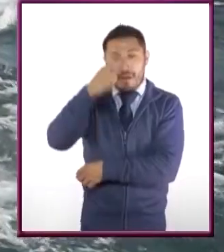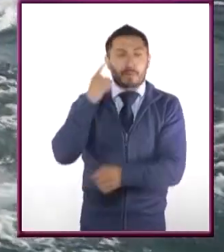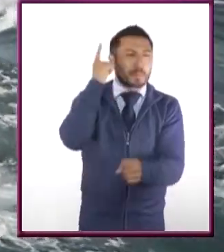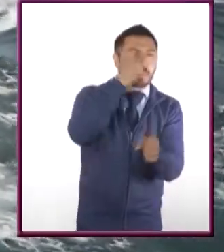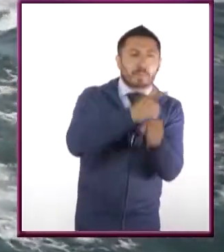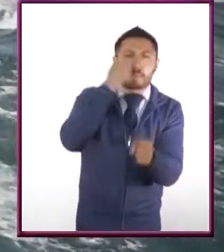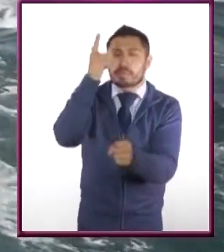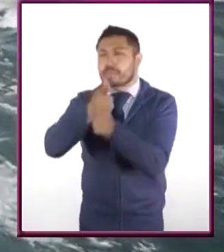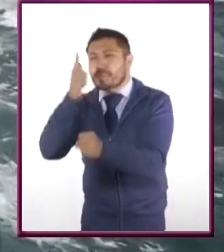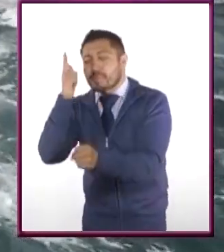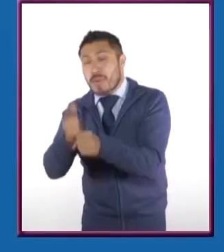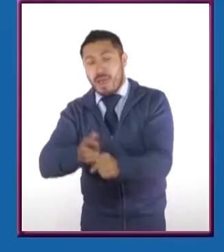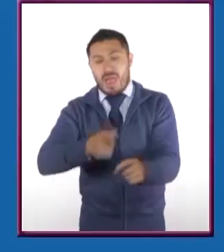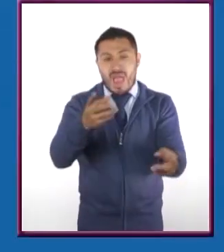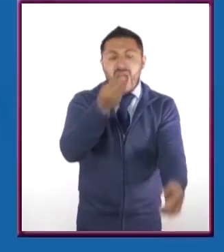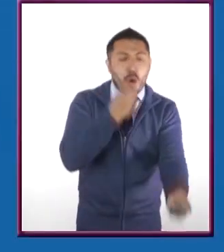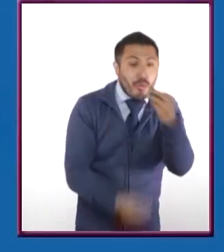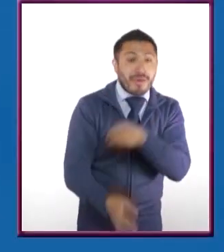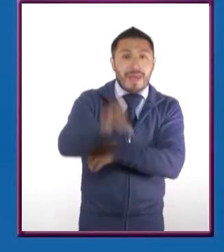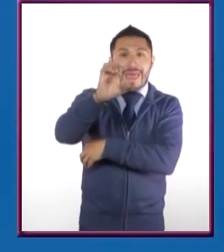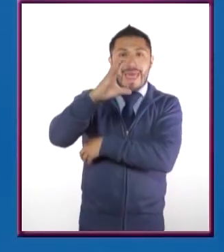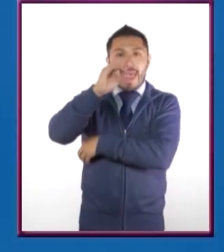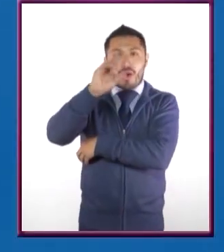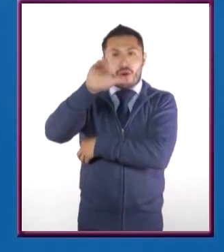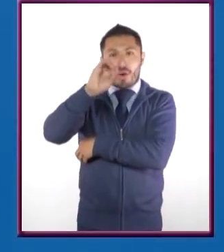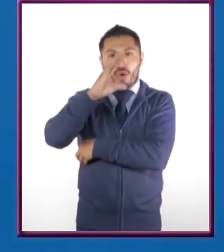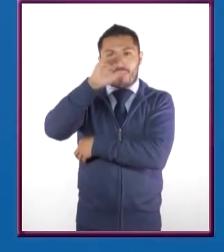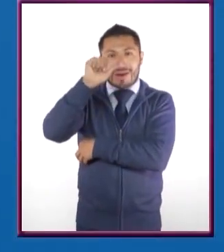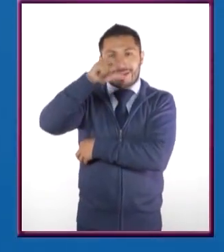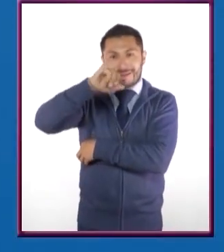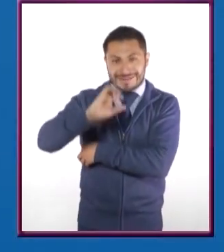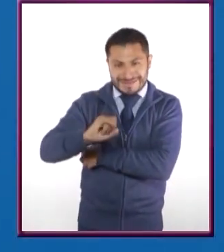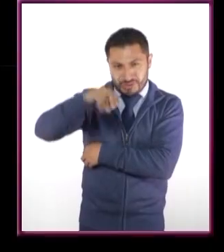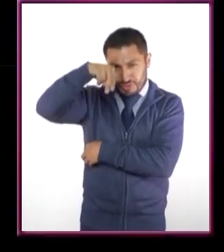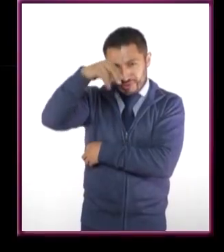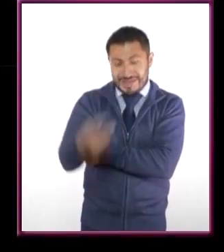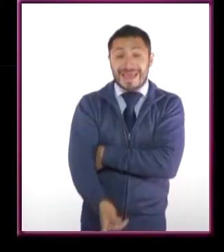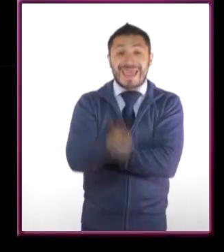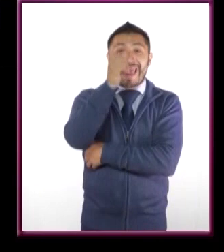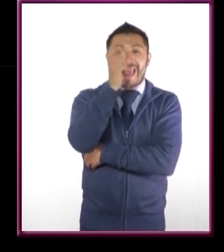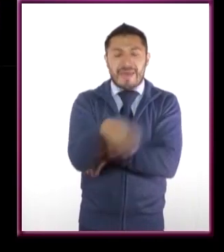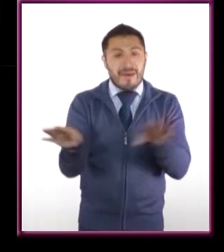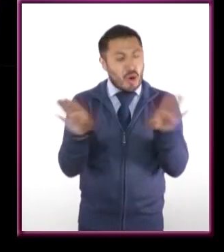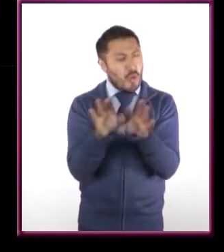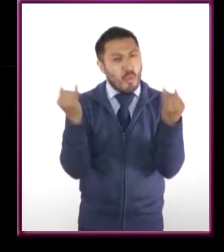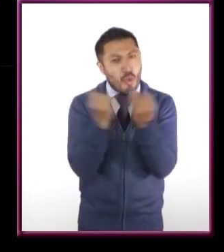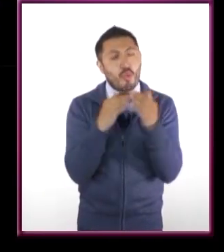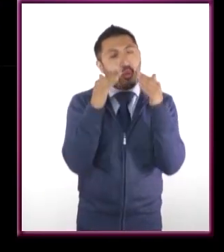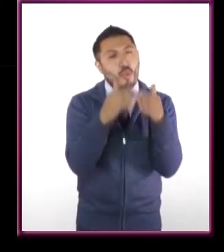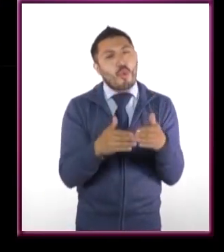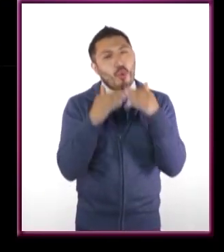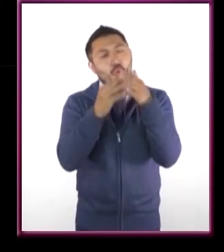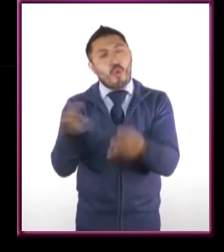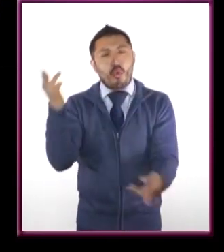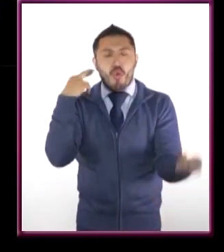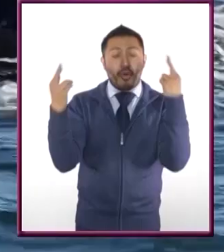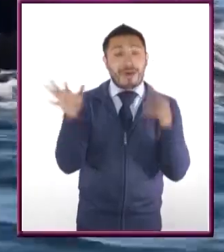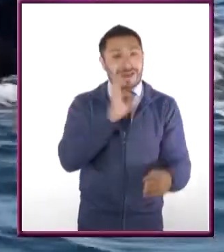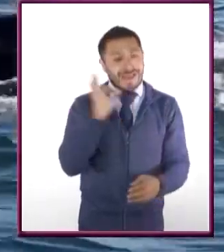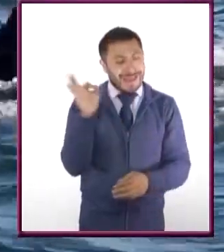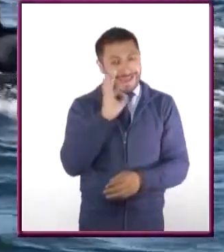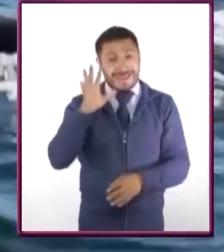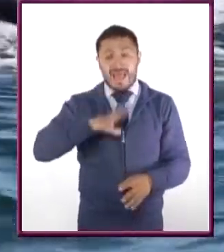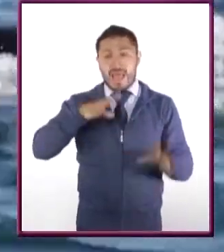la ecolocación, que funciona con el mismo principio que los sonares de los barcos. Si existieran las Olimpiadas